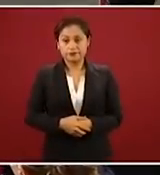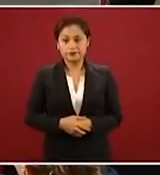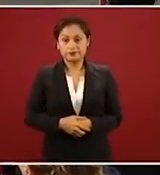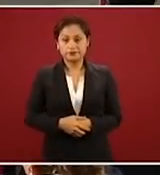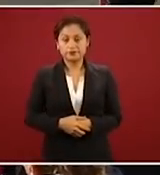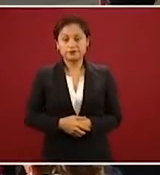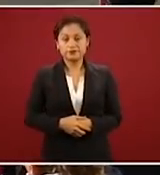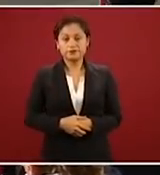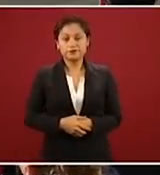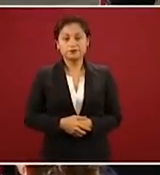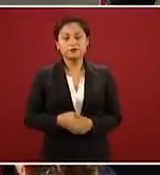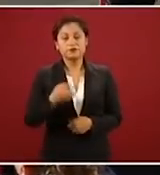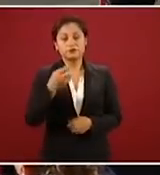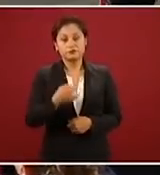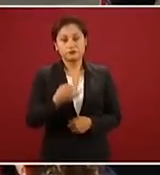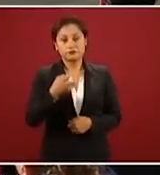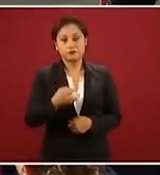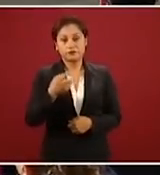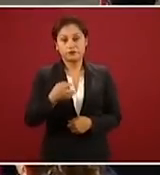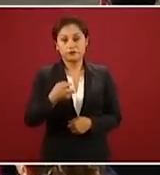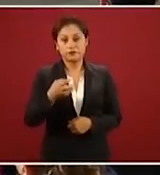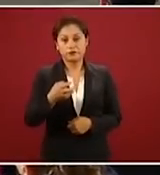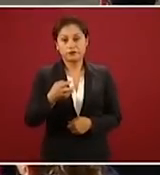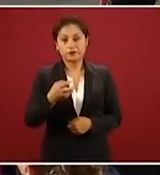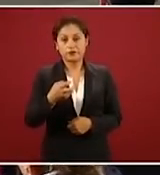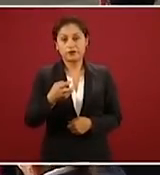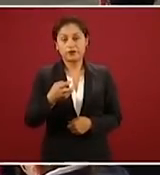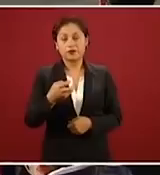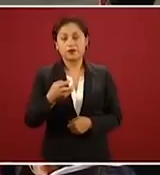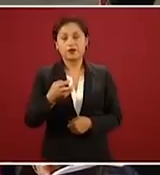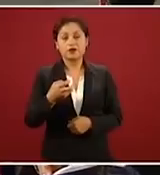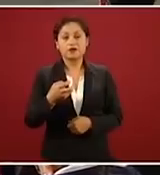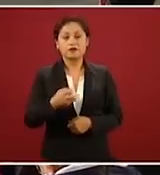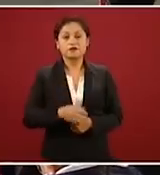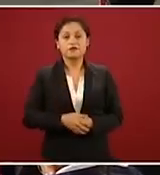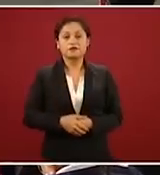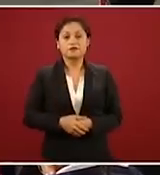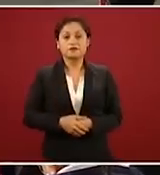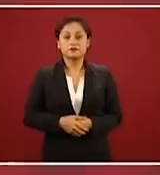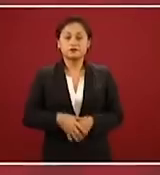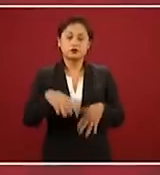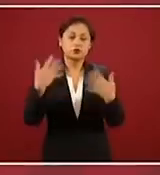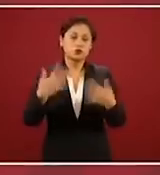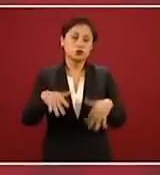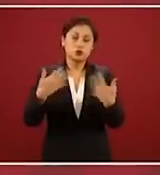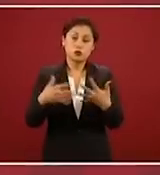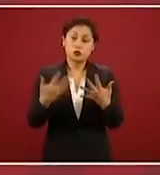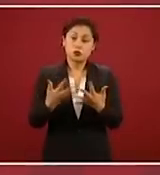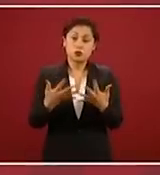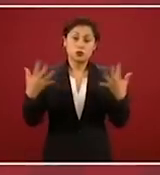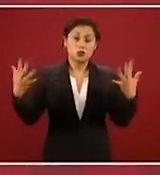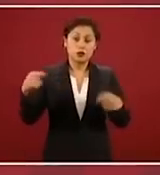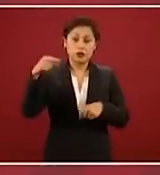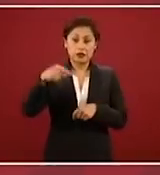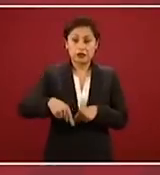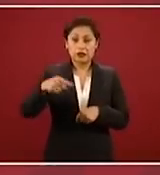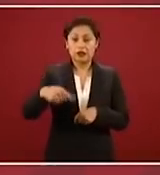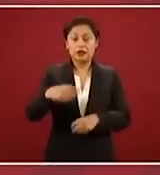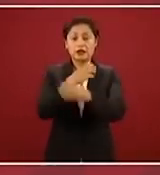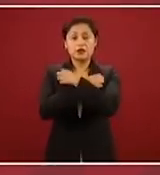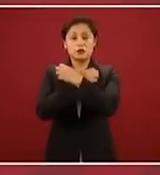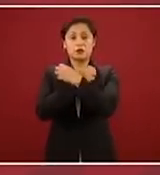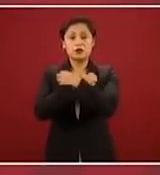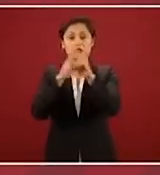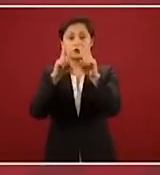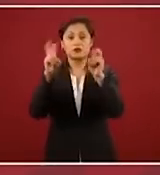y uno de los mayores legados que en educación pública se podrá realizar, señor presidente.